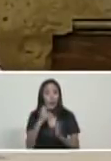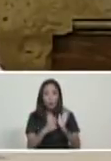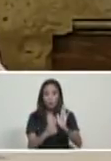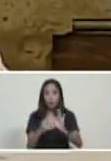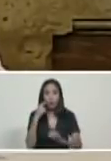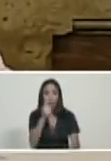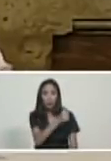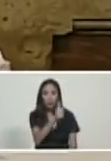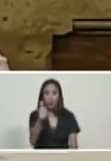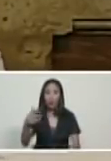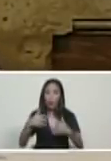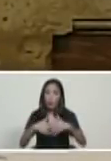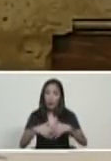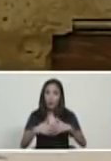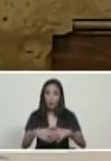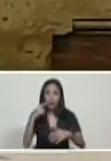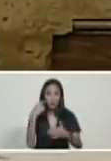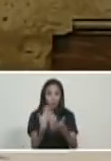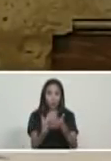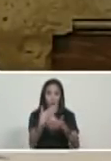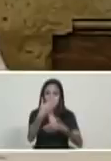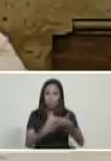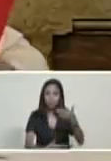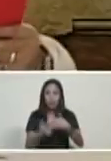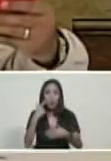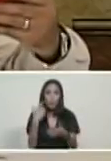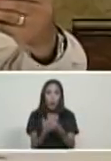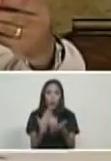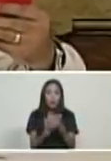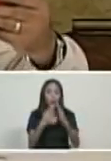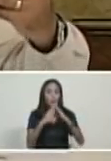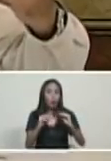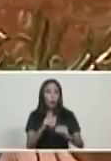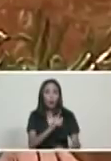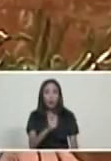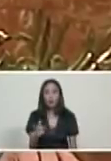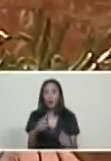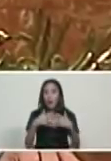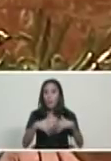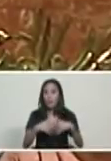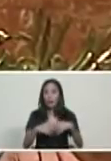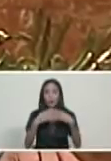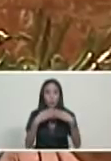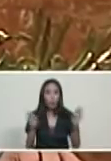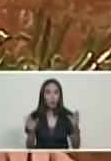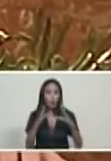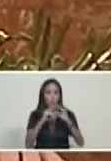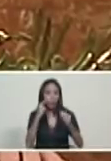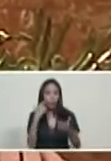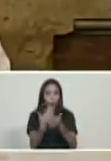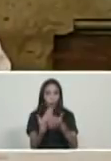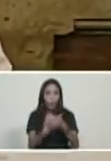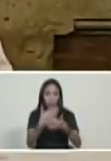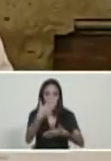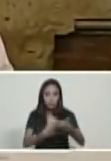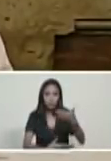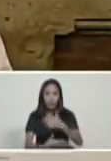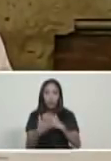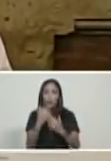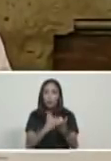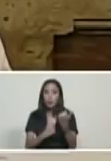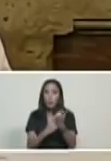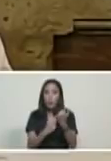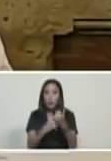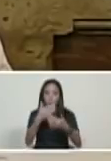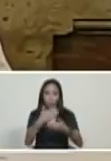de Industria, ministros y ministras, todas las empresas públicas, con sus aportes al Fondo